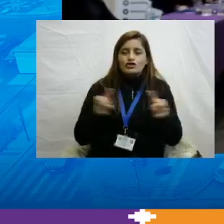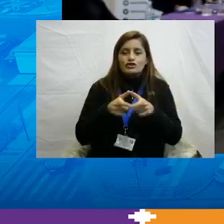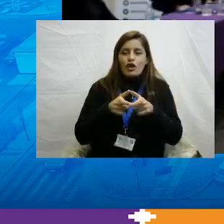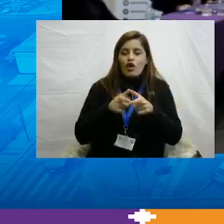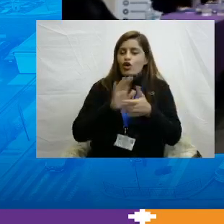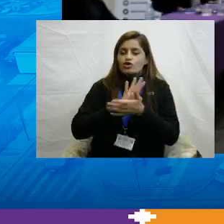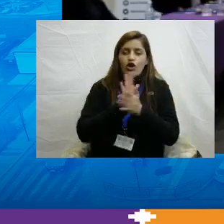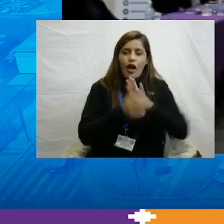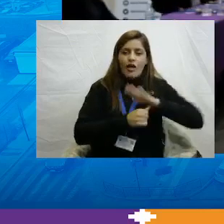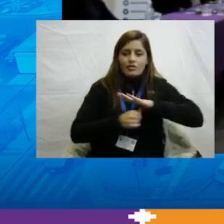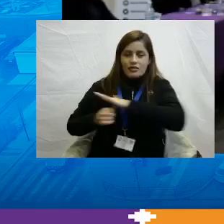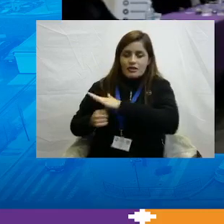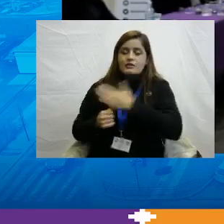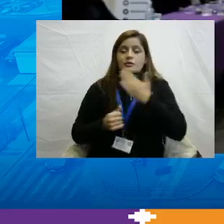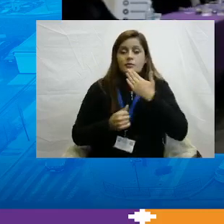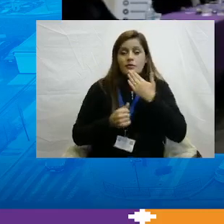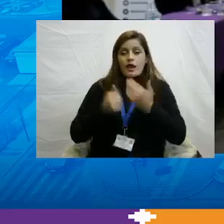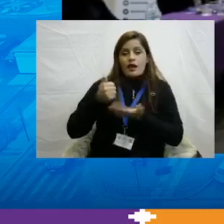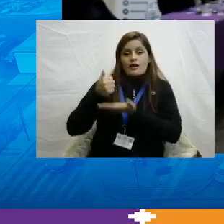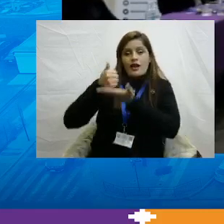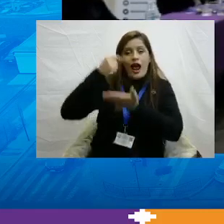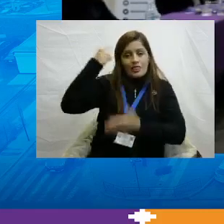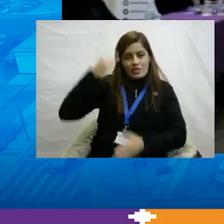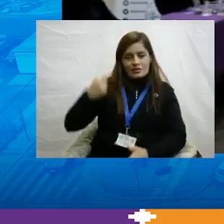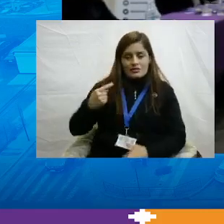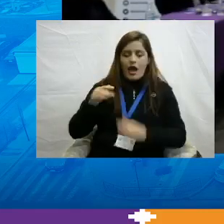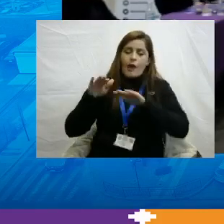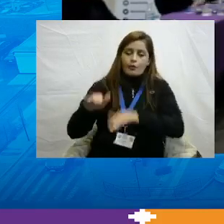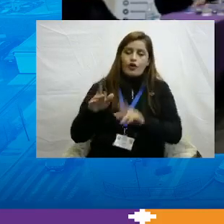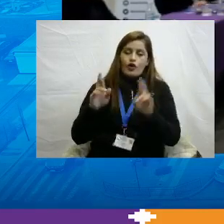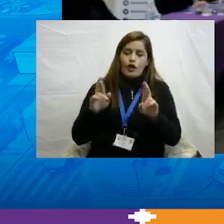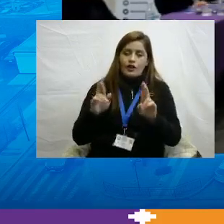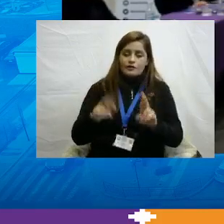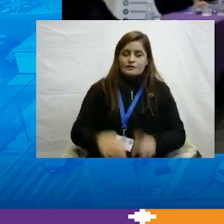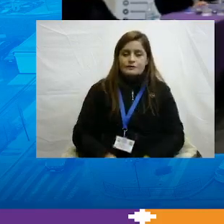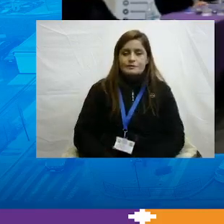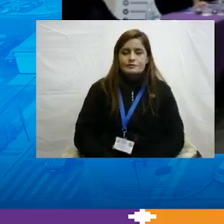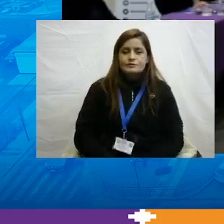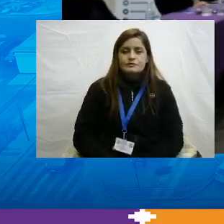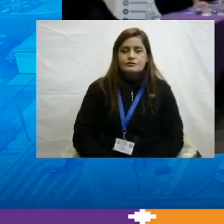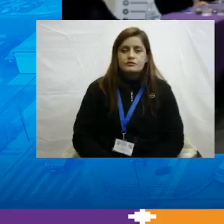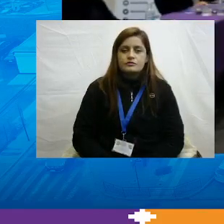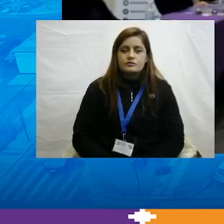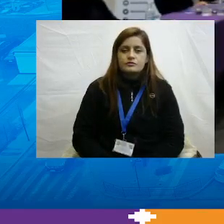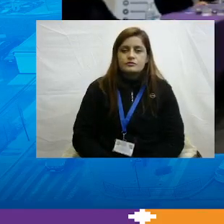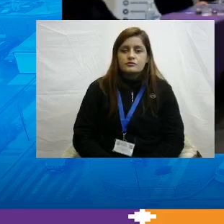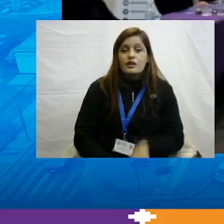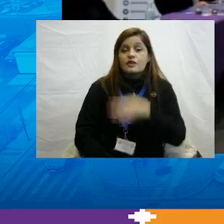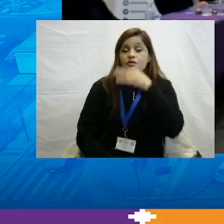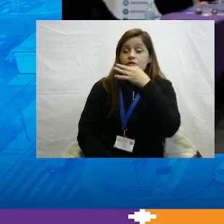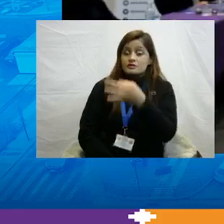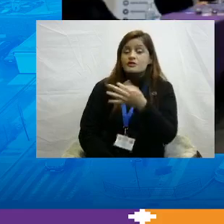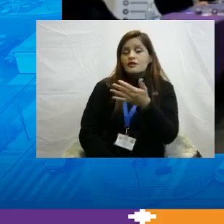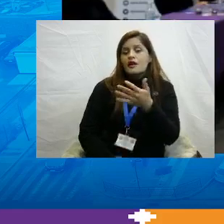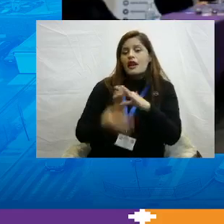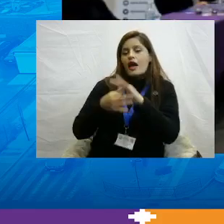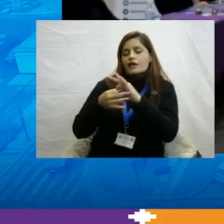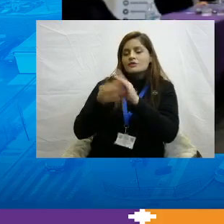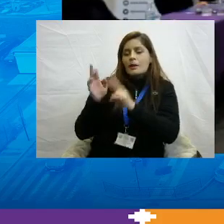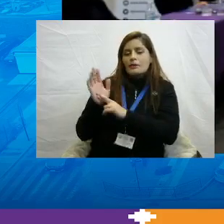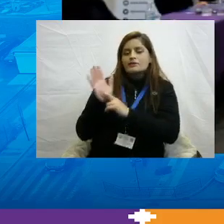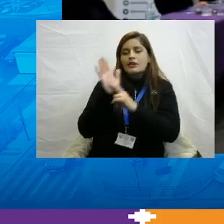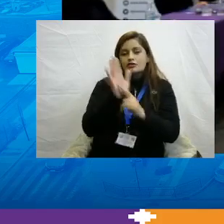avanzando. Muchas gracias por la presentación. Sin duda son proyectos que vienen también